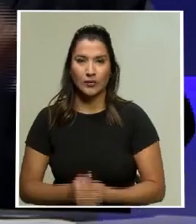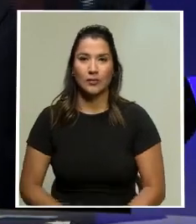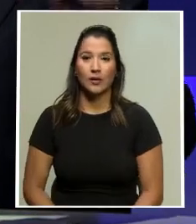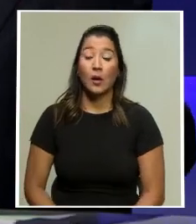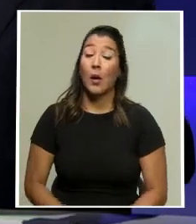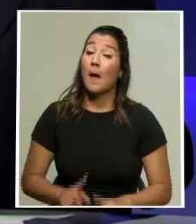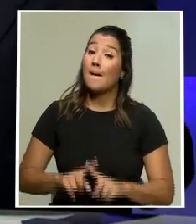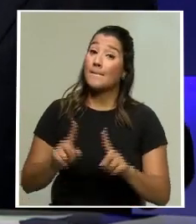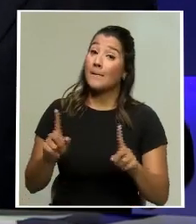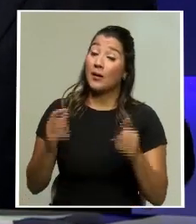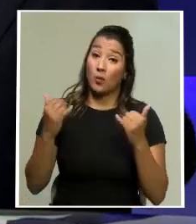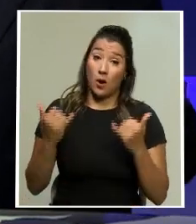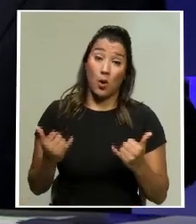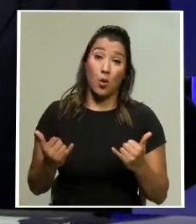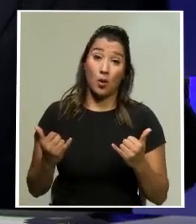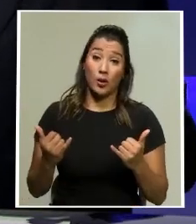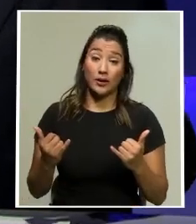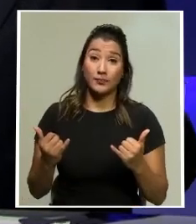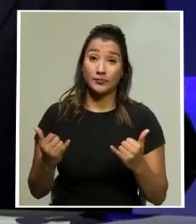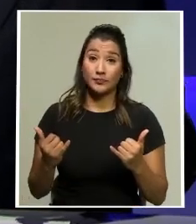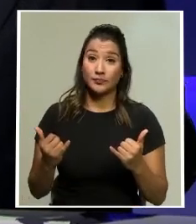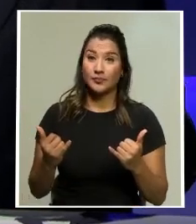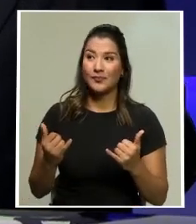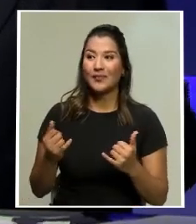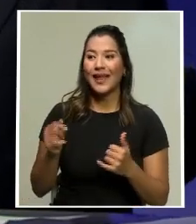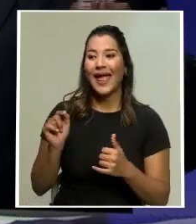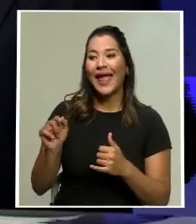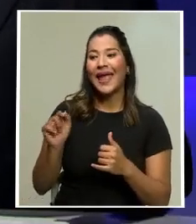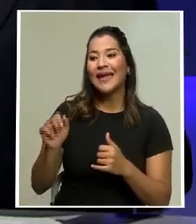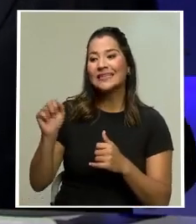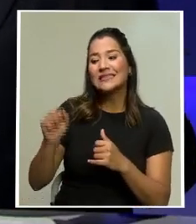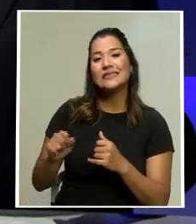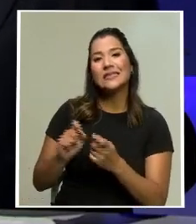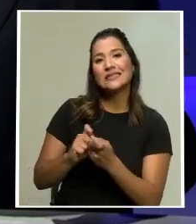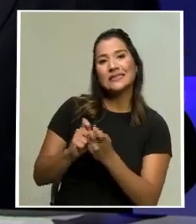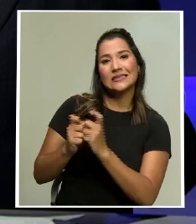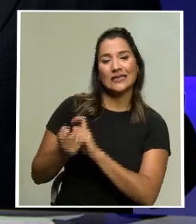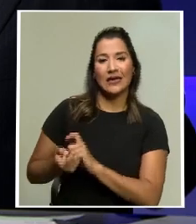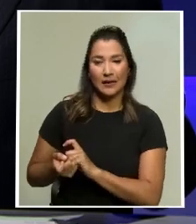Cosa que ahora él maligniza, sataniza.